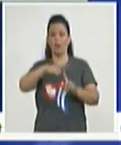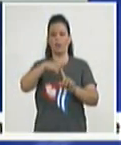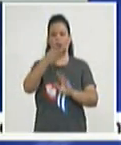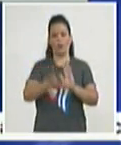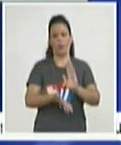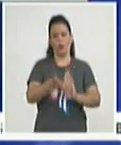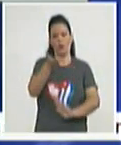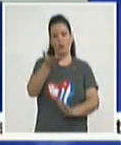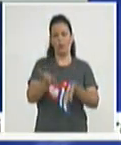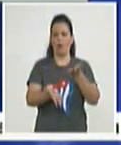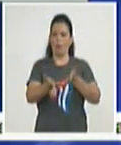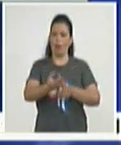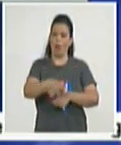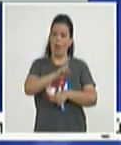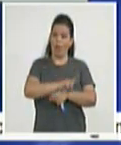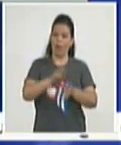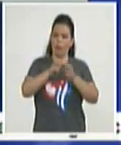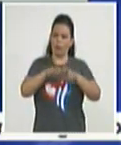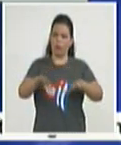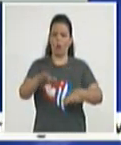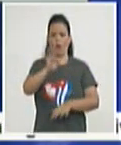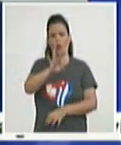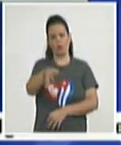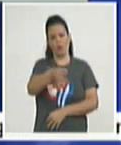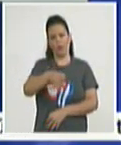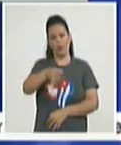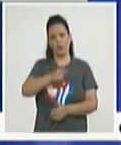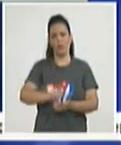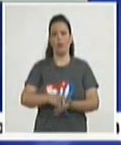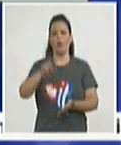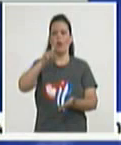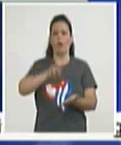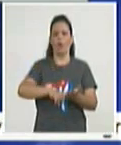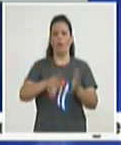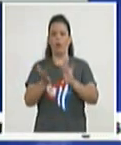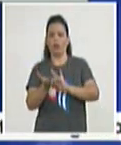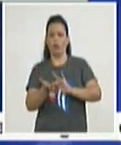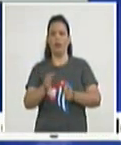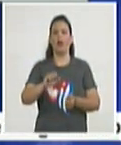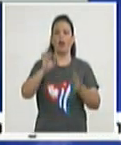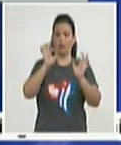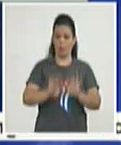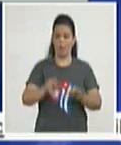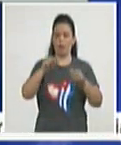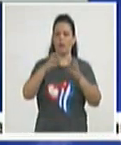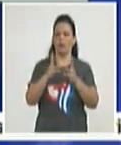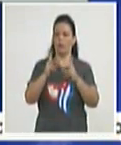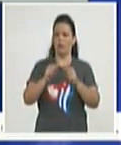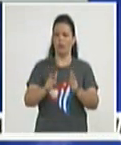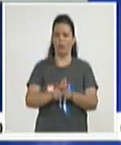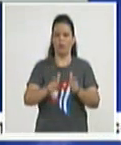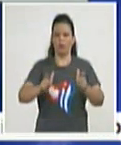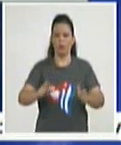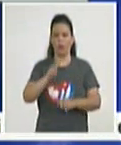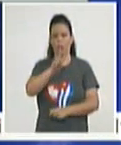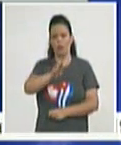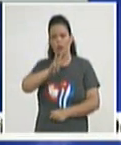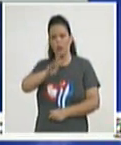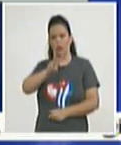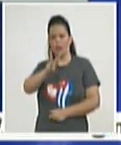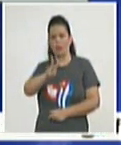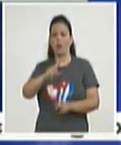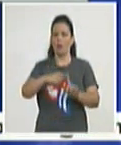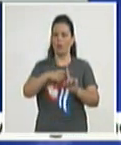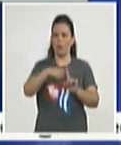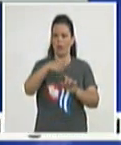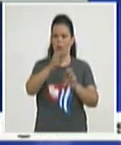una transmisión en sus 8 municipios. Puerto Padre, hoy con las mayores cifras de contagio, 232 casos